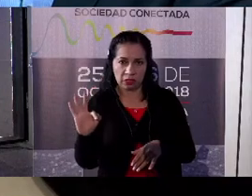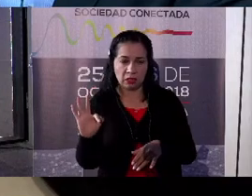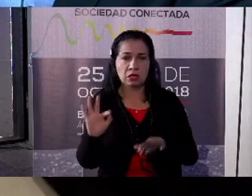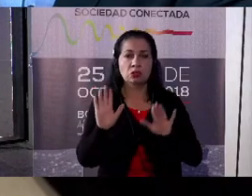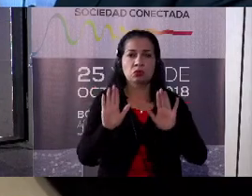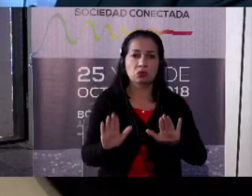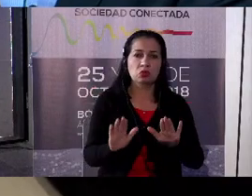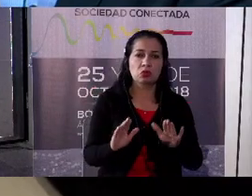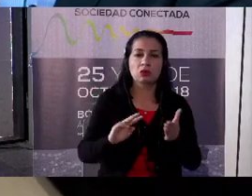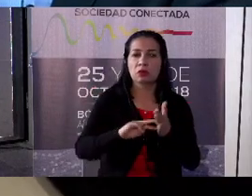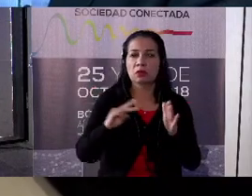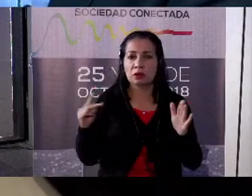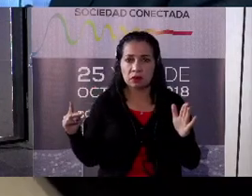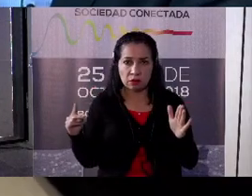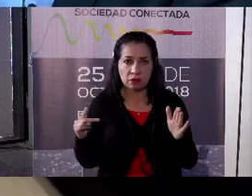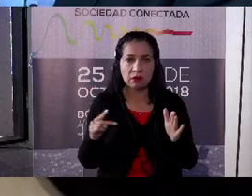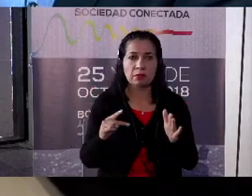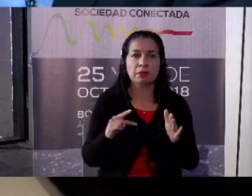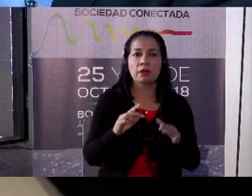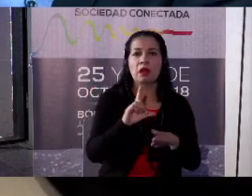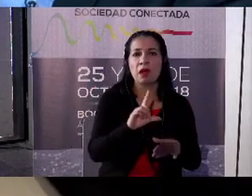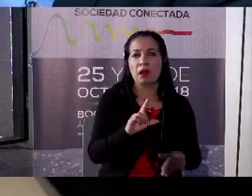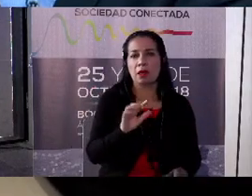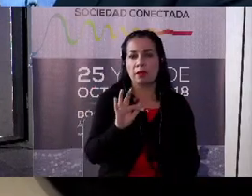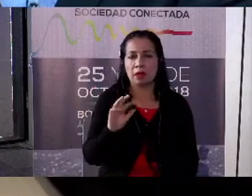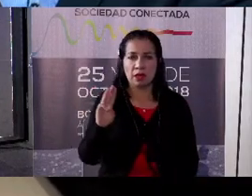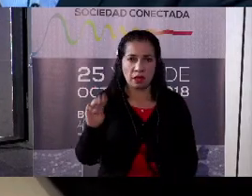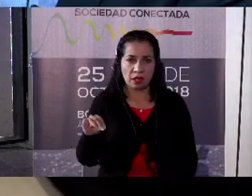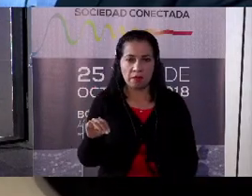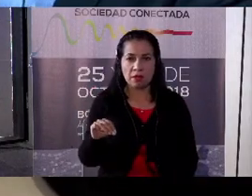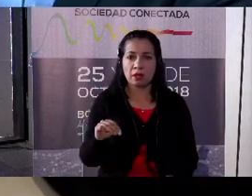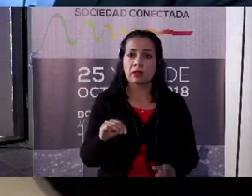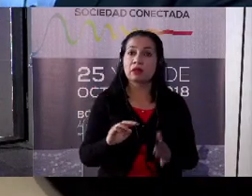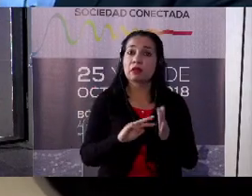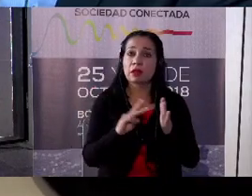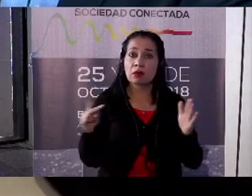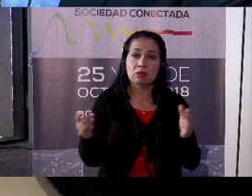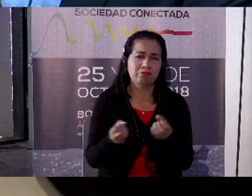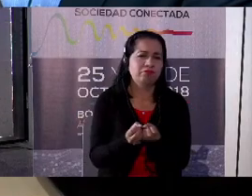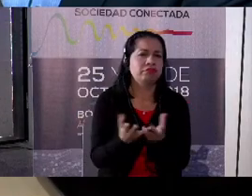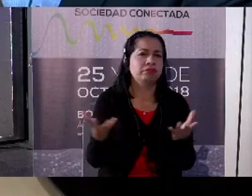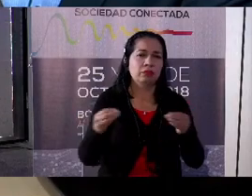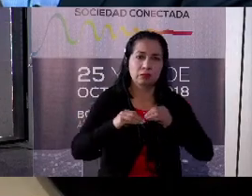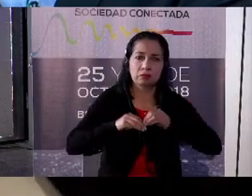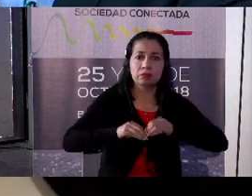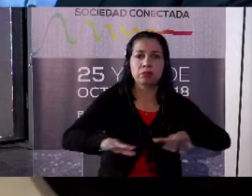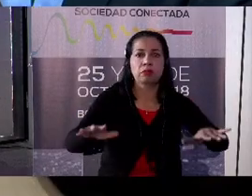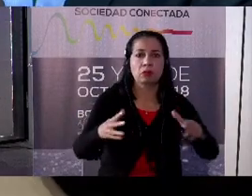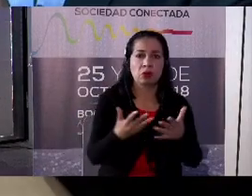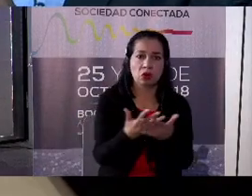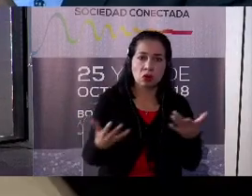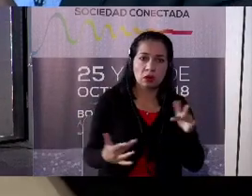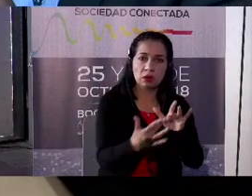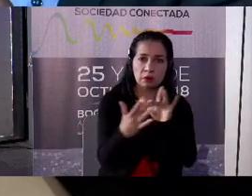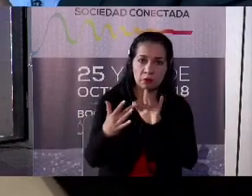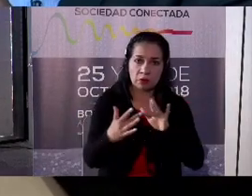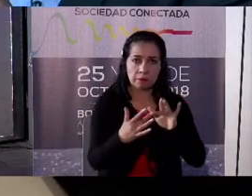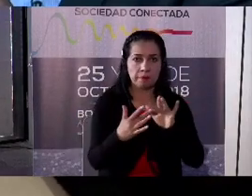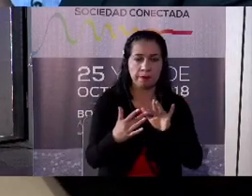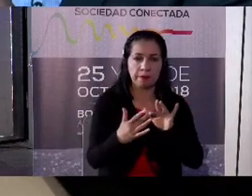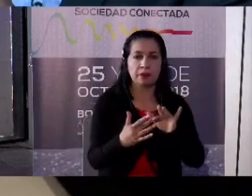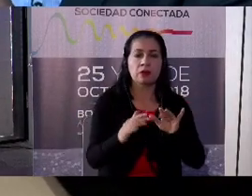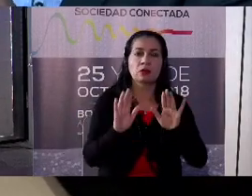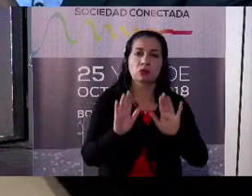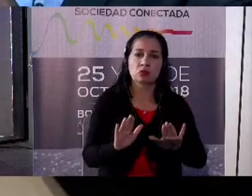narran iot y ltm sean las tecnologías masivas para la conectividad de objetos asumiendo las